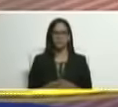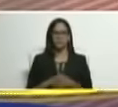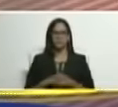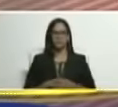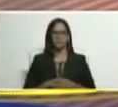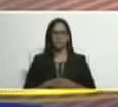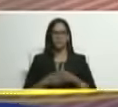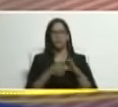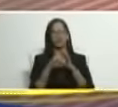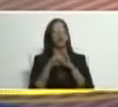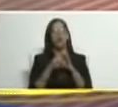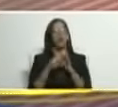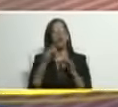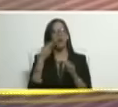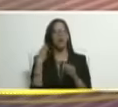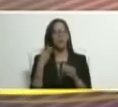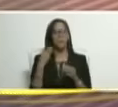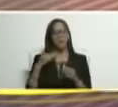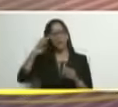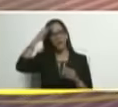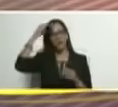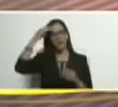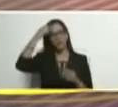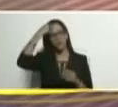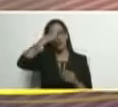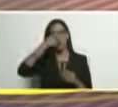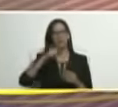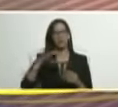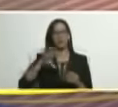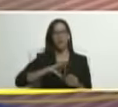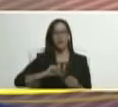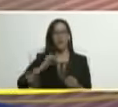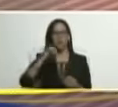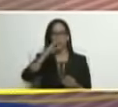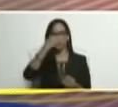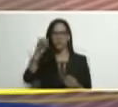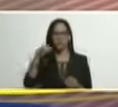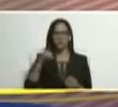Nos une la admiración por el gran general del pueblo soberano, Ezequiel Zamora.